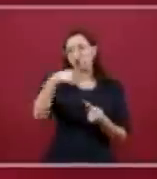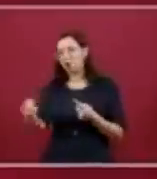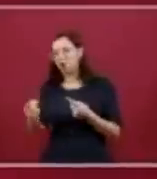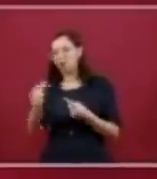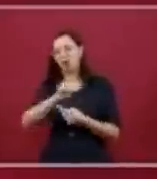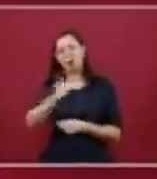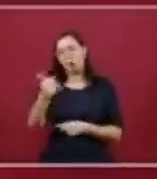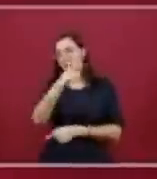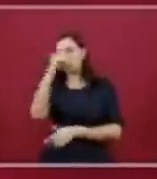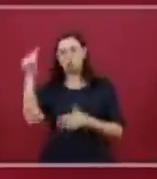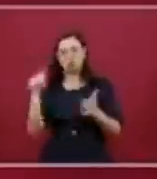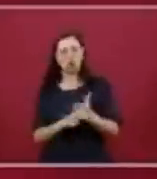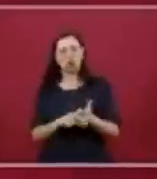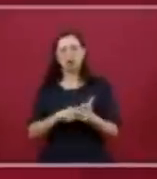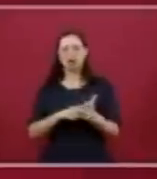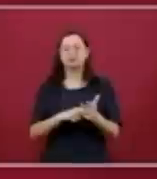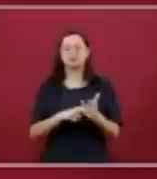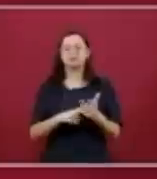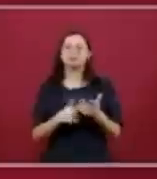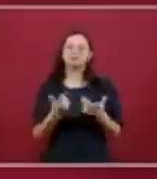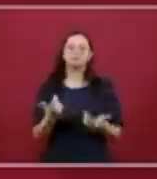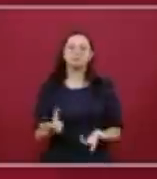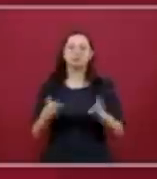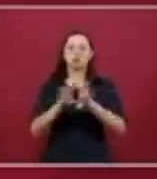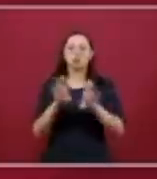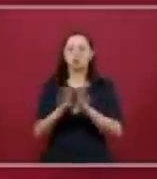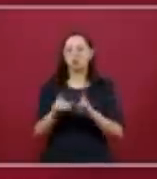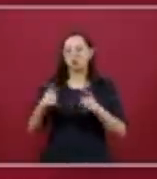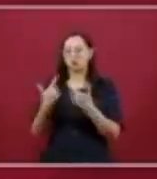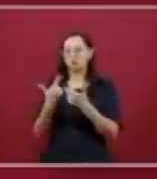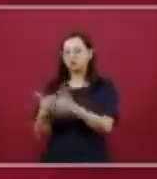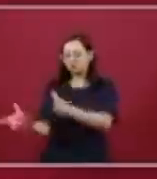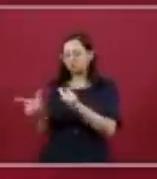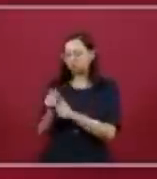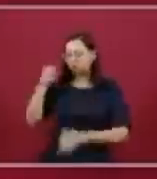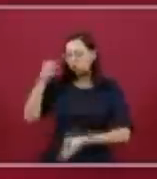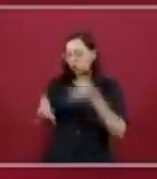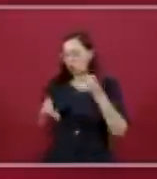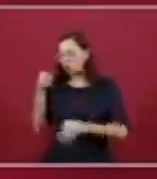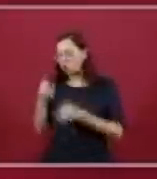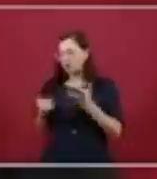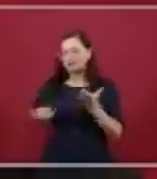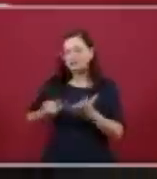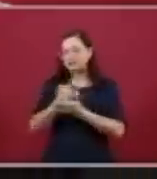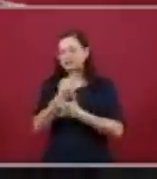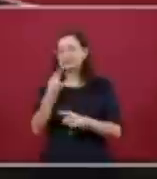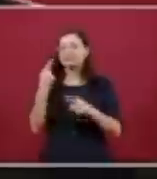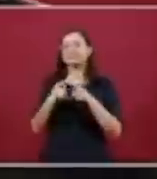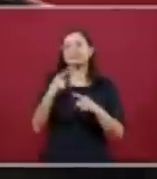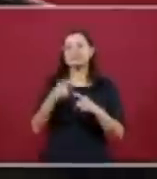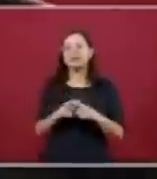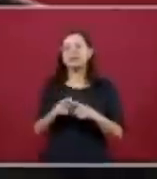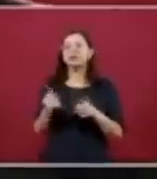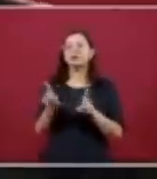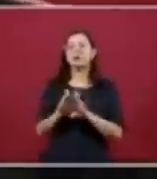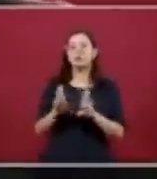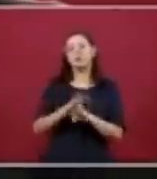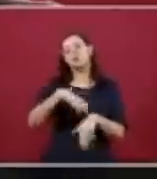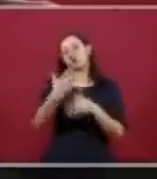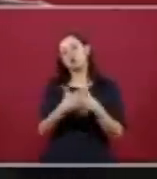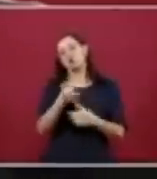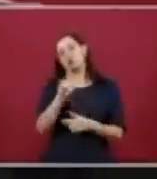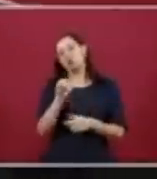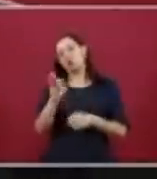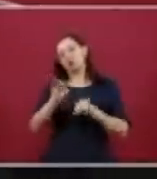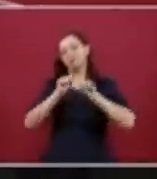se decida a través de un jurado que ya fue dado a conocer a través de la publicación en el Diario Oficial.